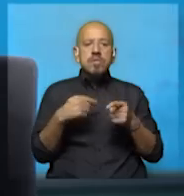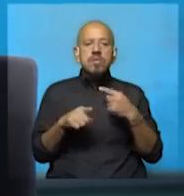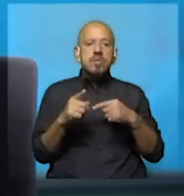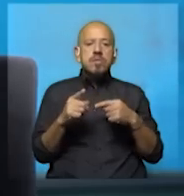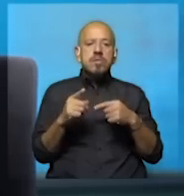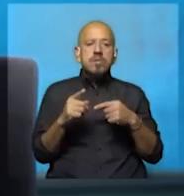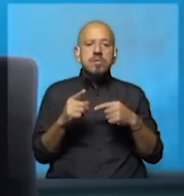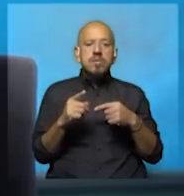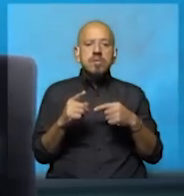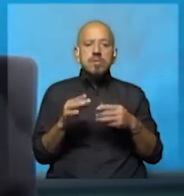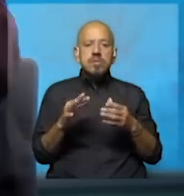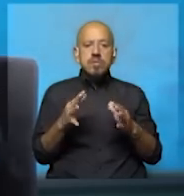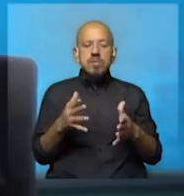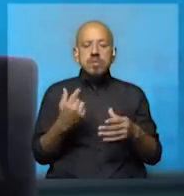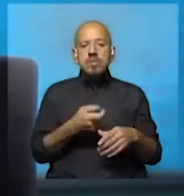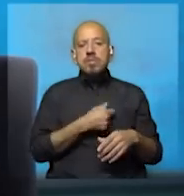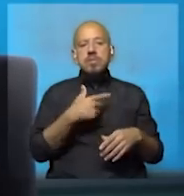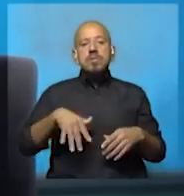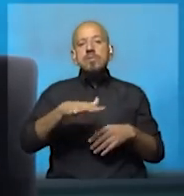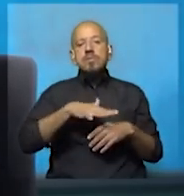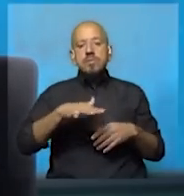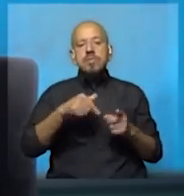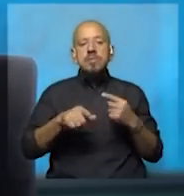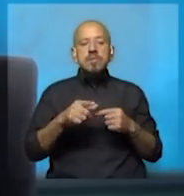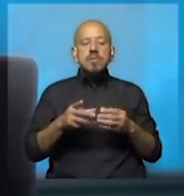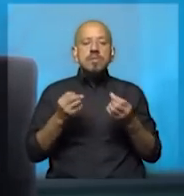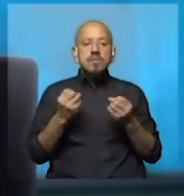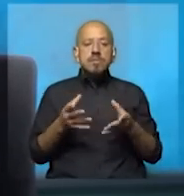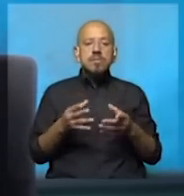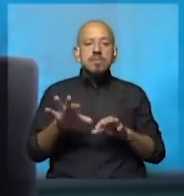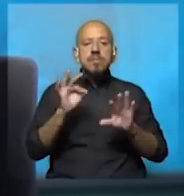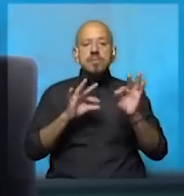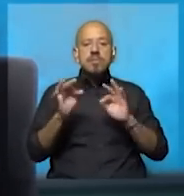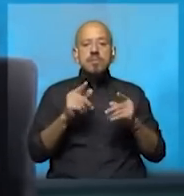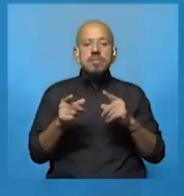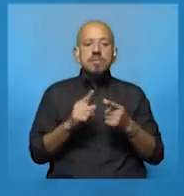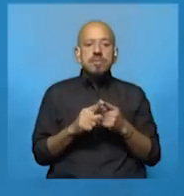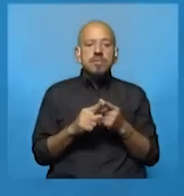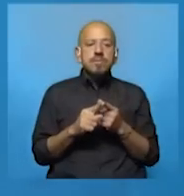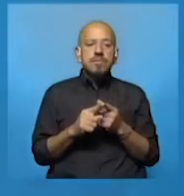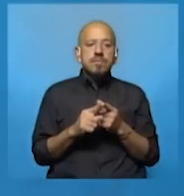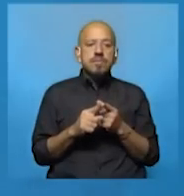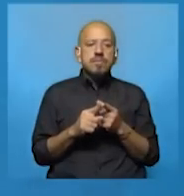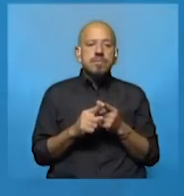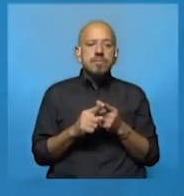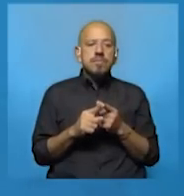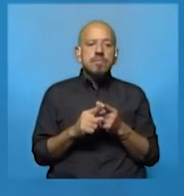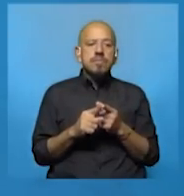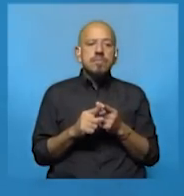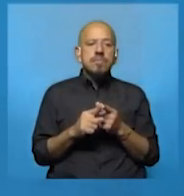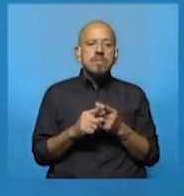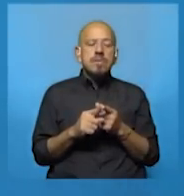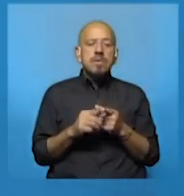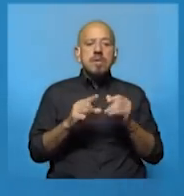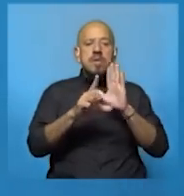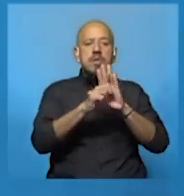es un duro golpe también para la sociedad en su conjunto Por qué te detuviste ahí porque elegiste eso entre todos los delitos que hay bien o sea con la aprobación